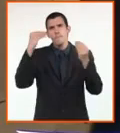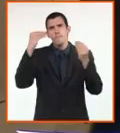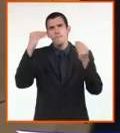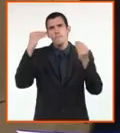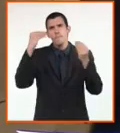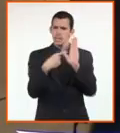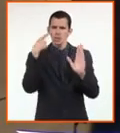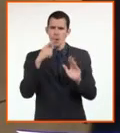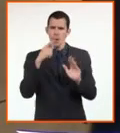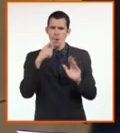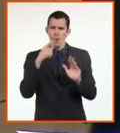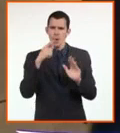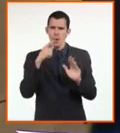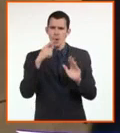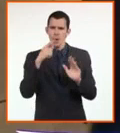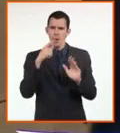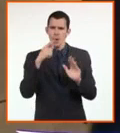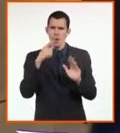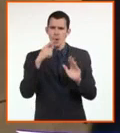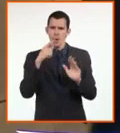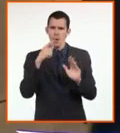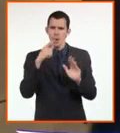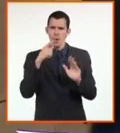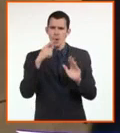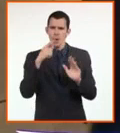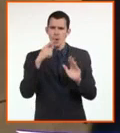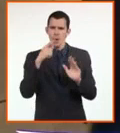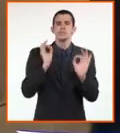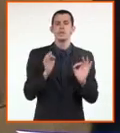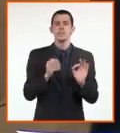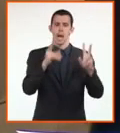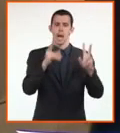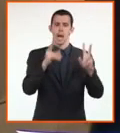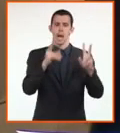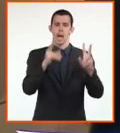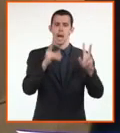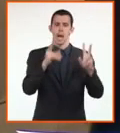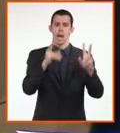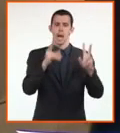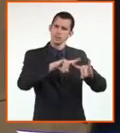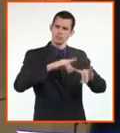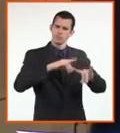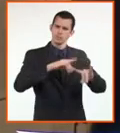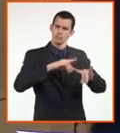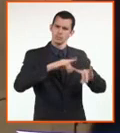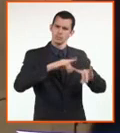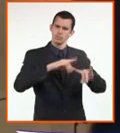investigativo que llegamos desde en nuestras universidades, y otro es el producto